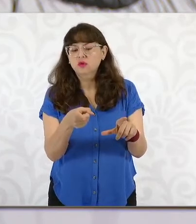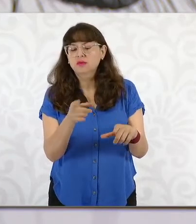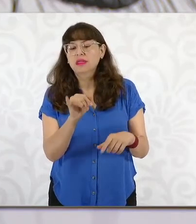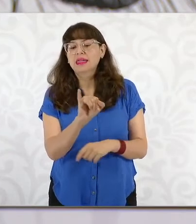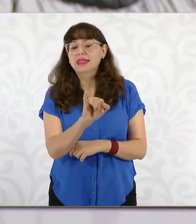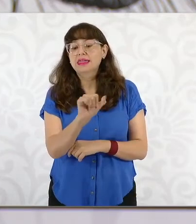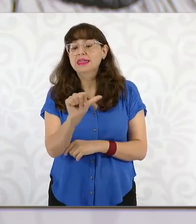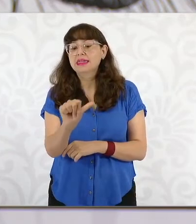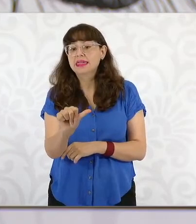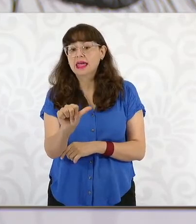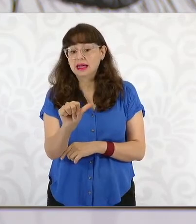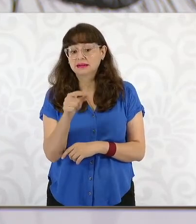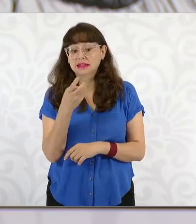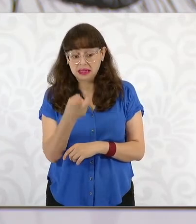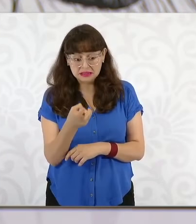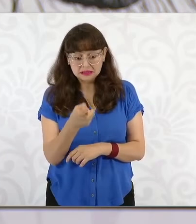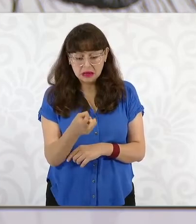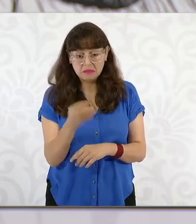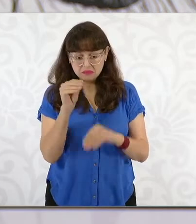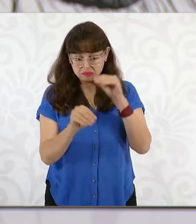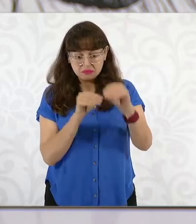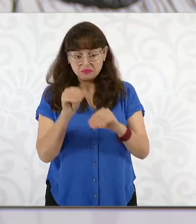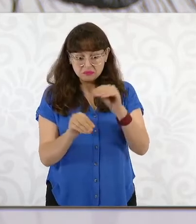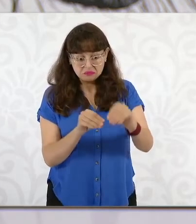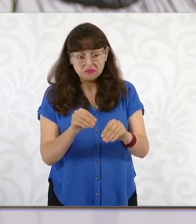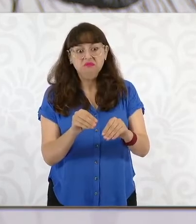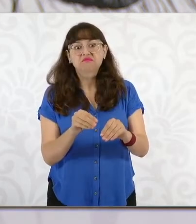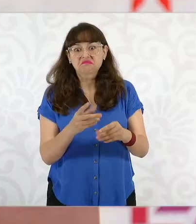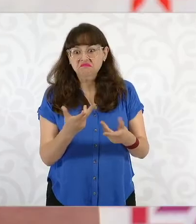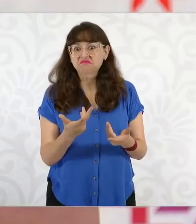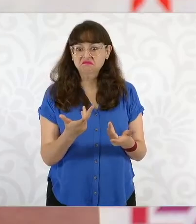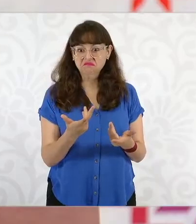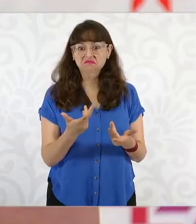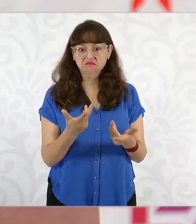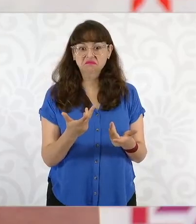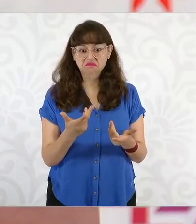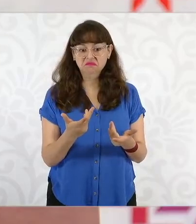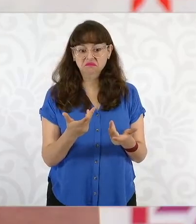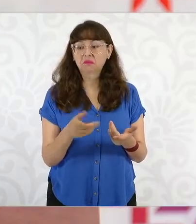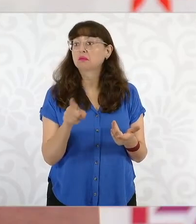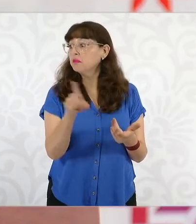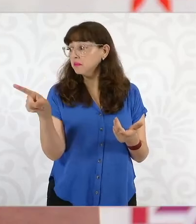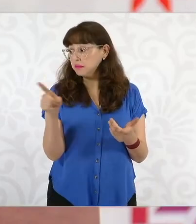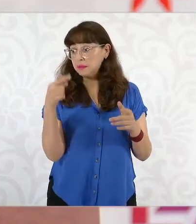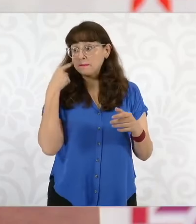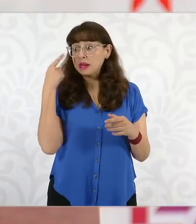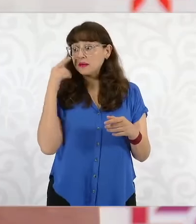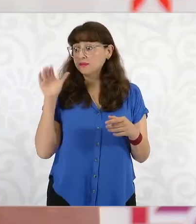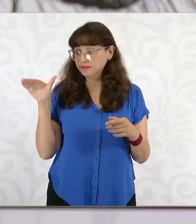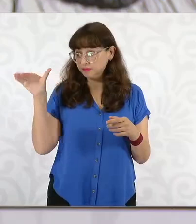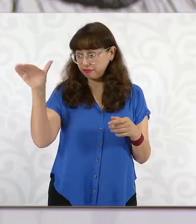factible hacerla grande. Entonces utilizan a personajes de su